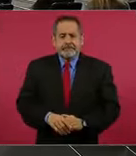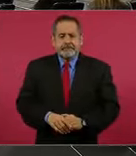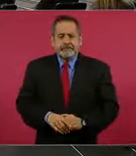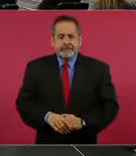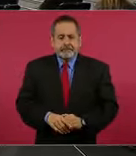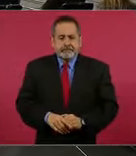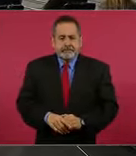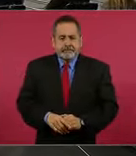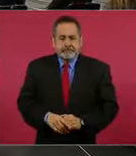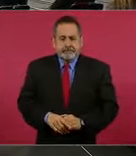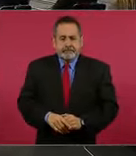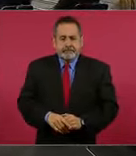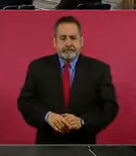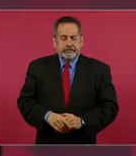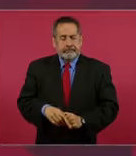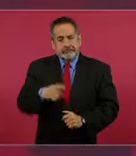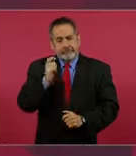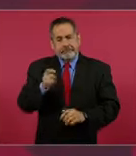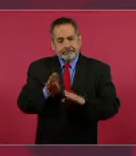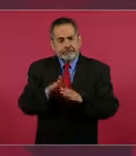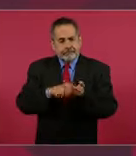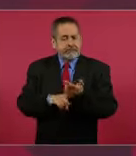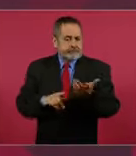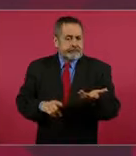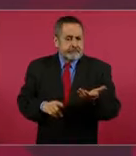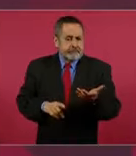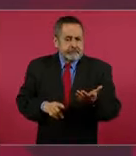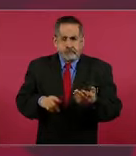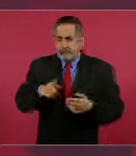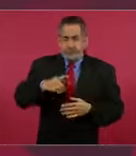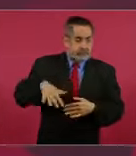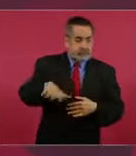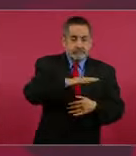Eso además conviene a toda la zona